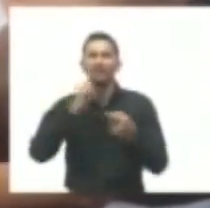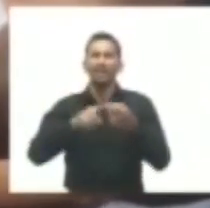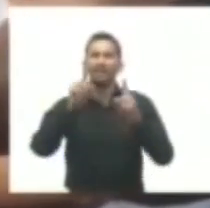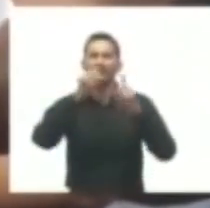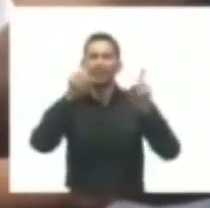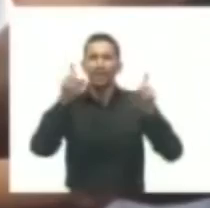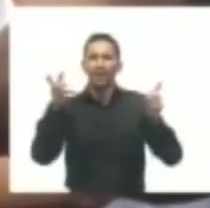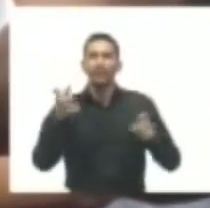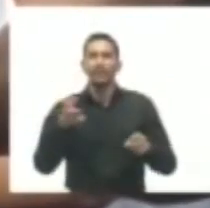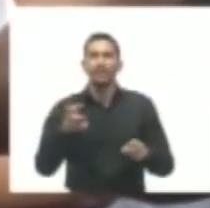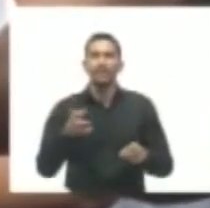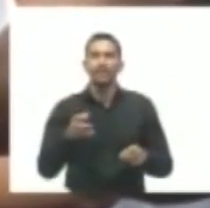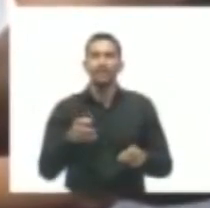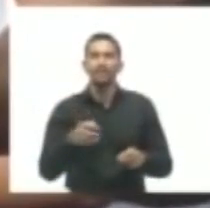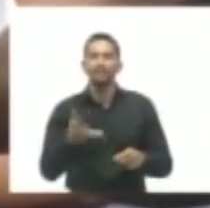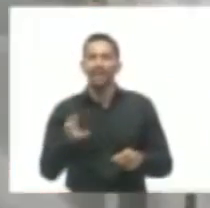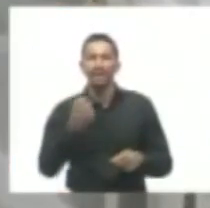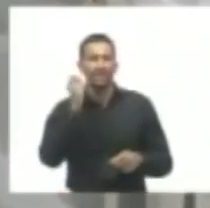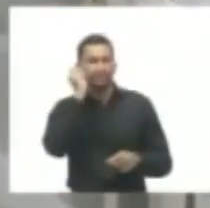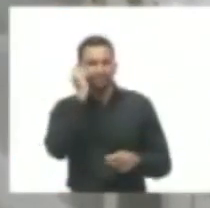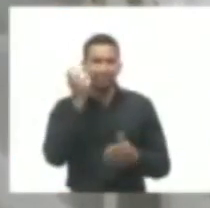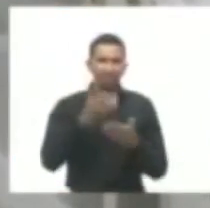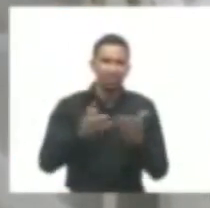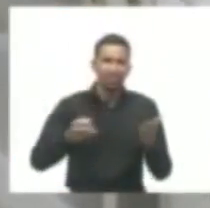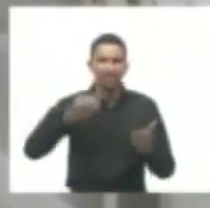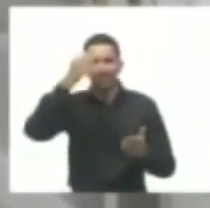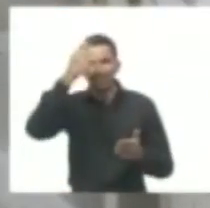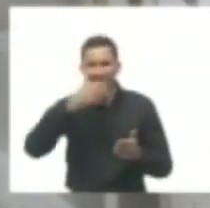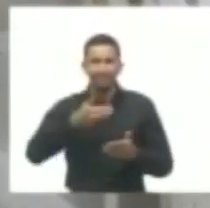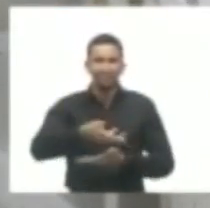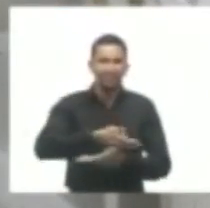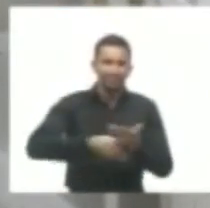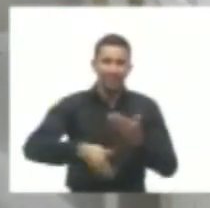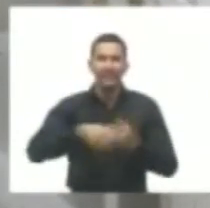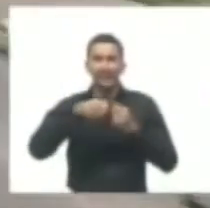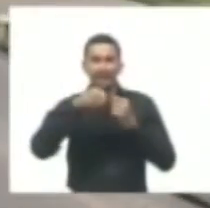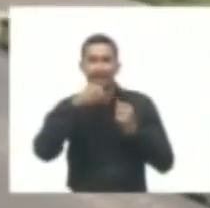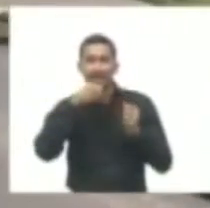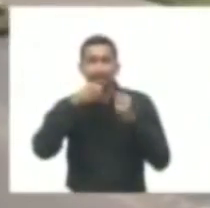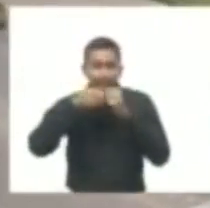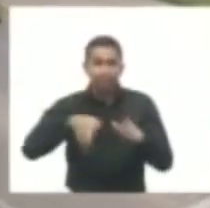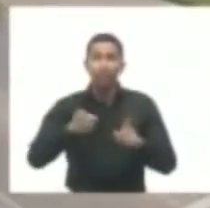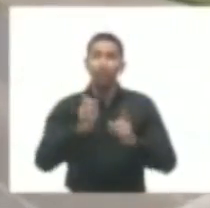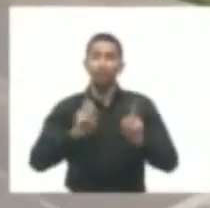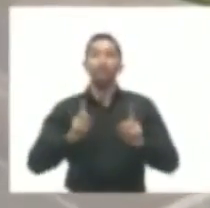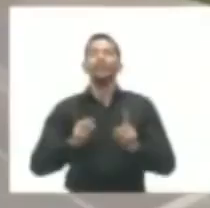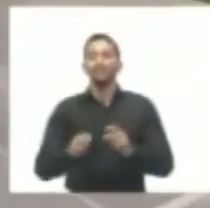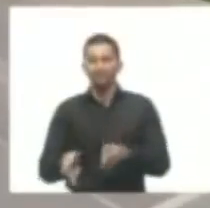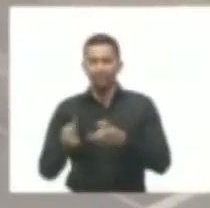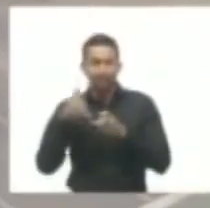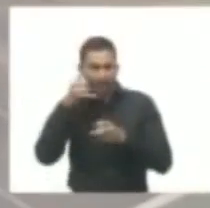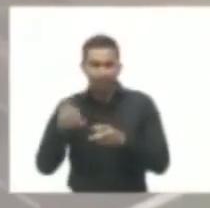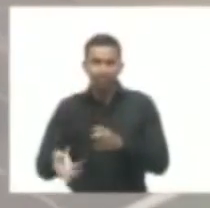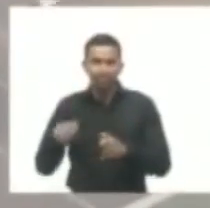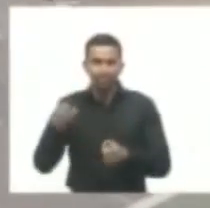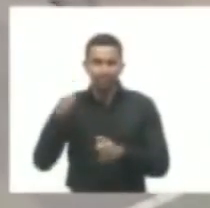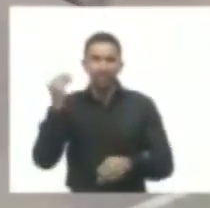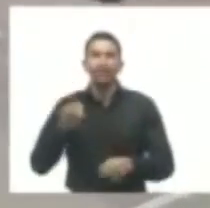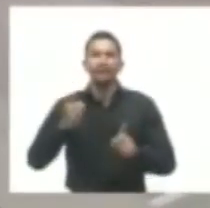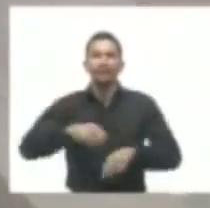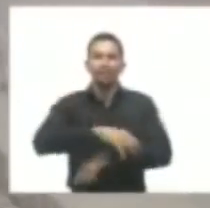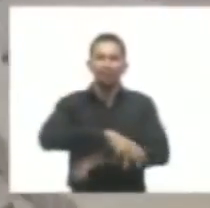en cuanto a información que se da por las redes sociales. Las cifras de casos denunciados en lo que va corrido del año revelan hurto a 13 residencias,